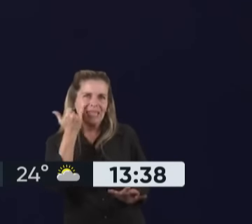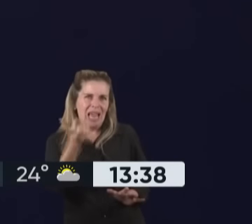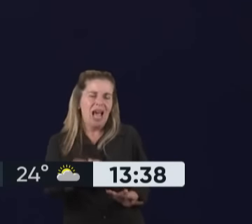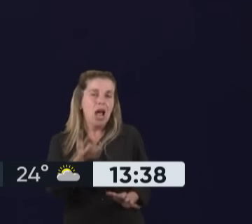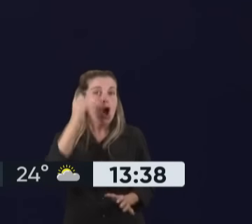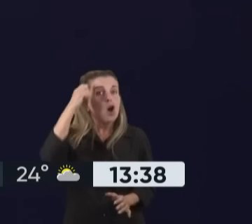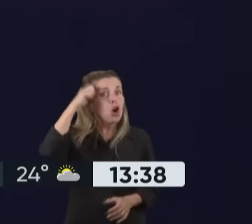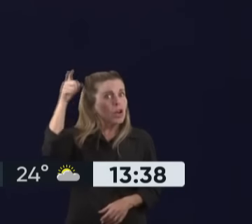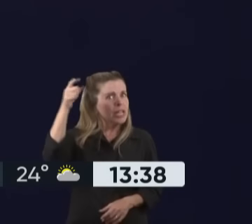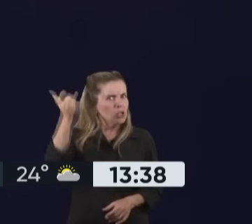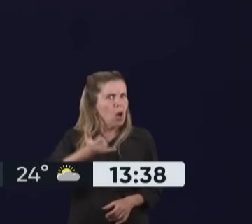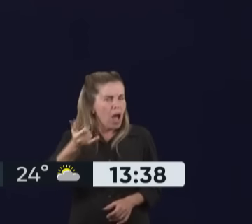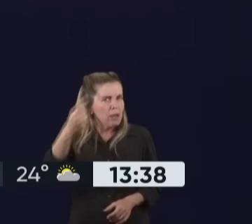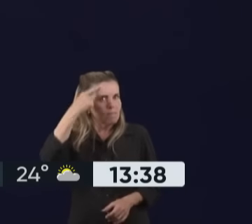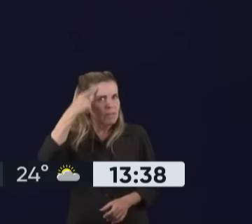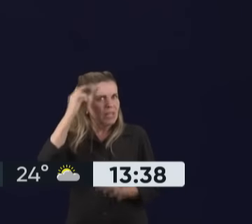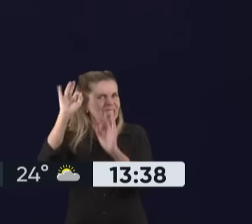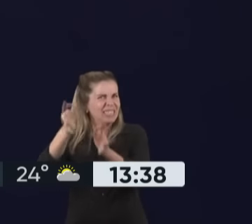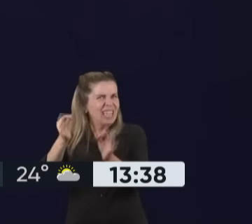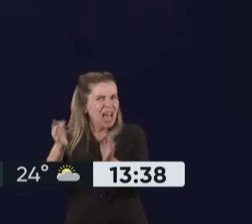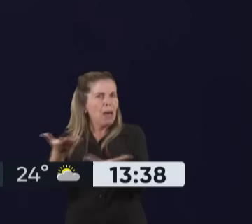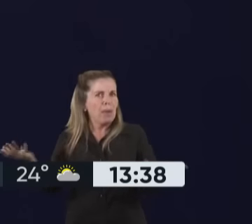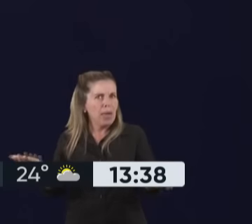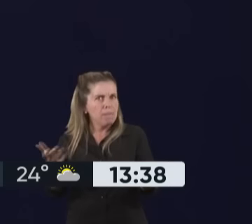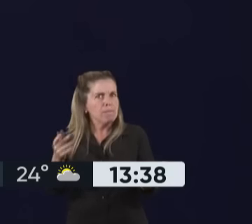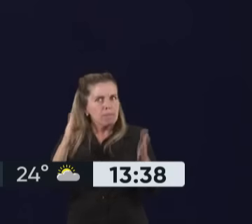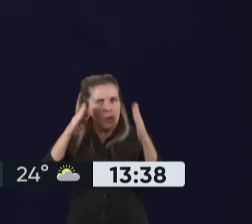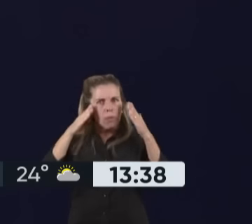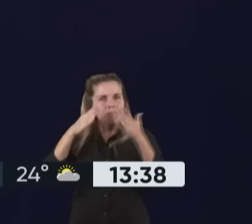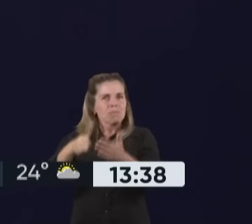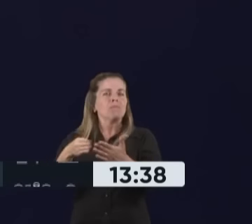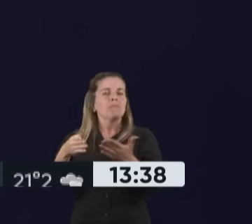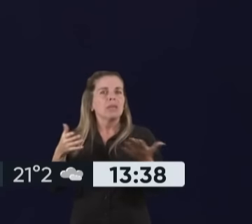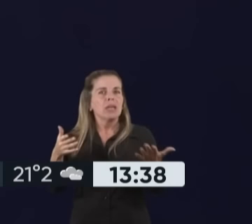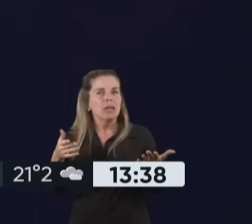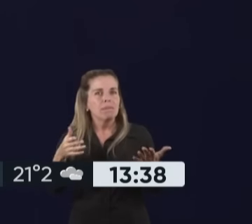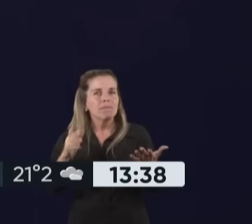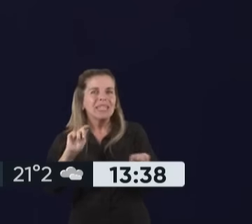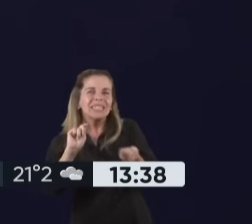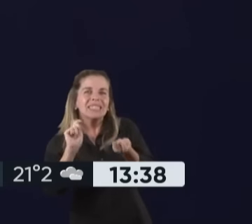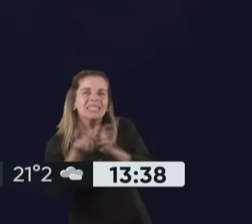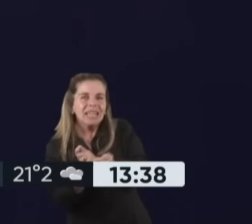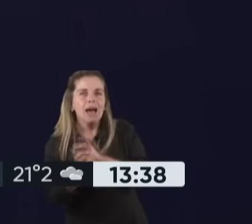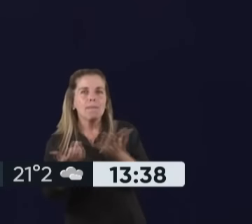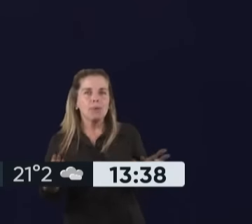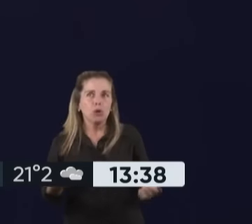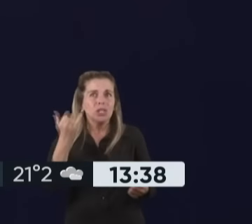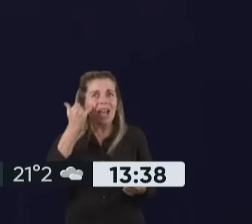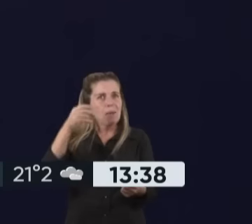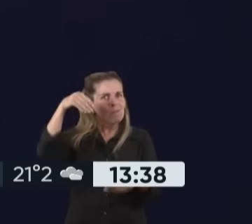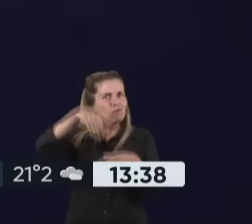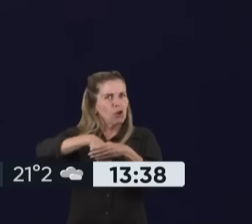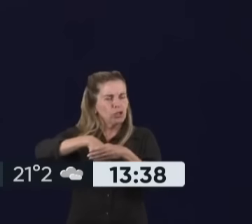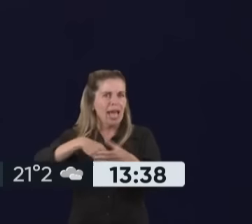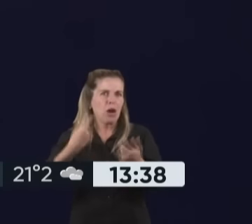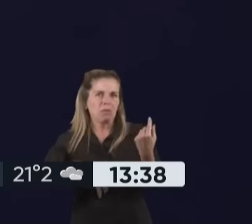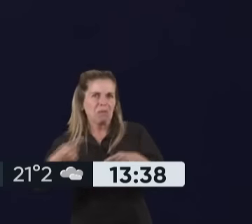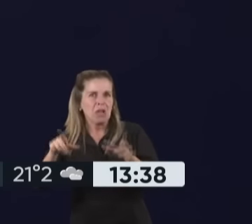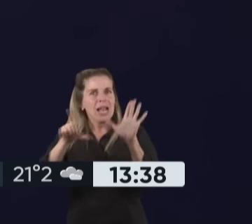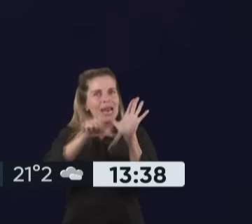de la Nación de ir hacia esta doctrina, porque ya votaron reiterancia, votaron juicio en